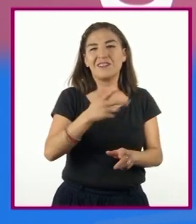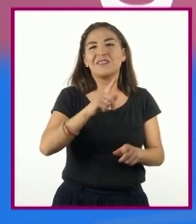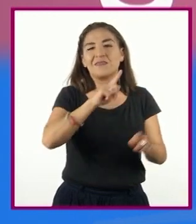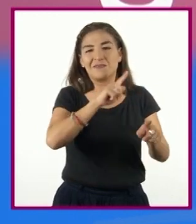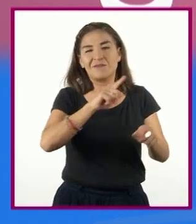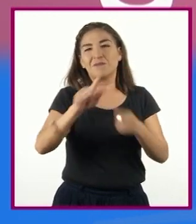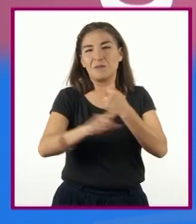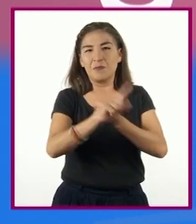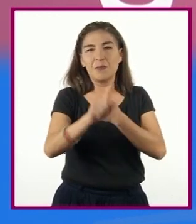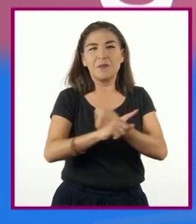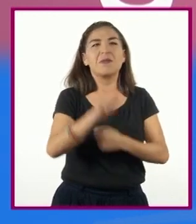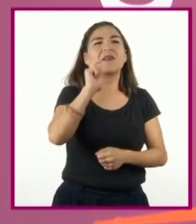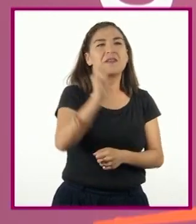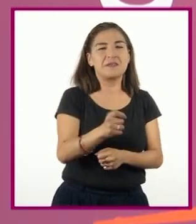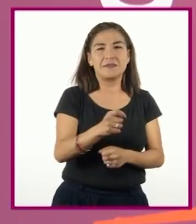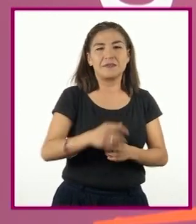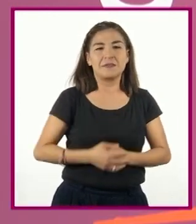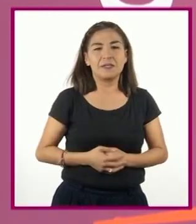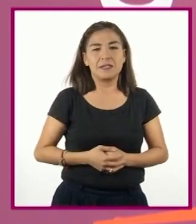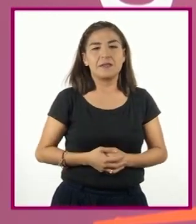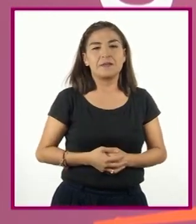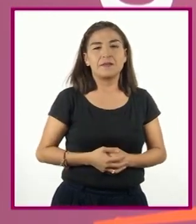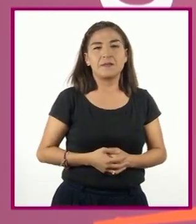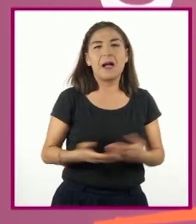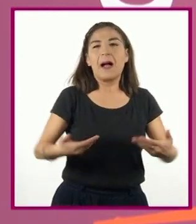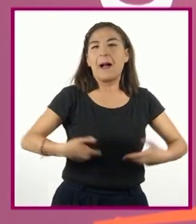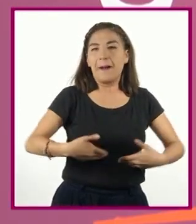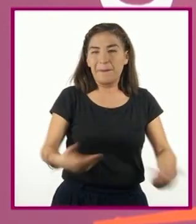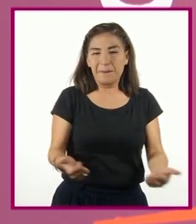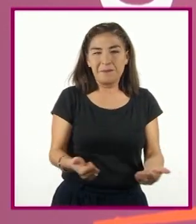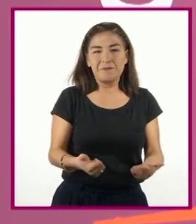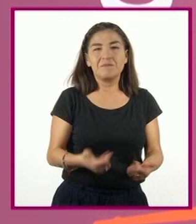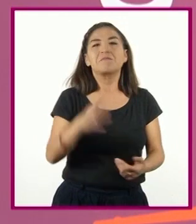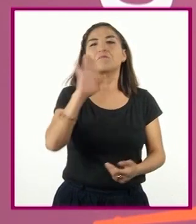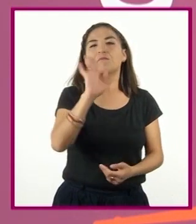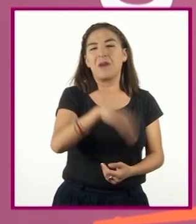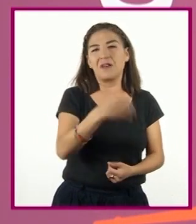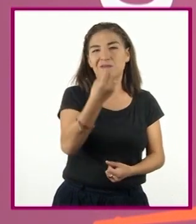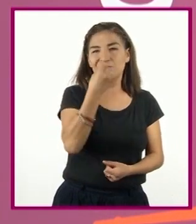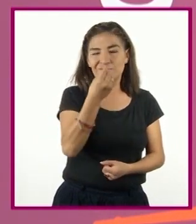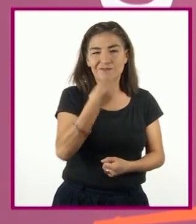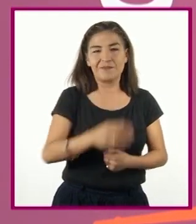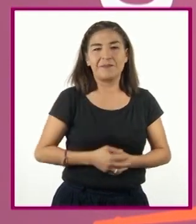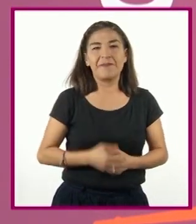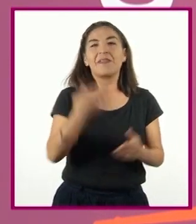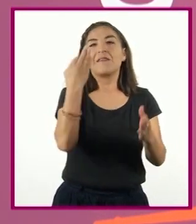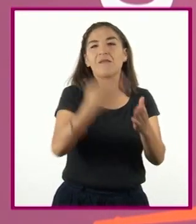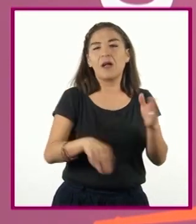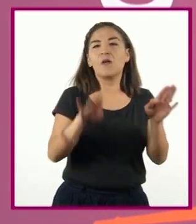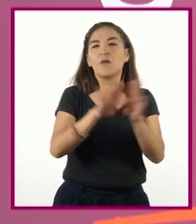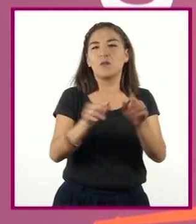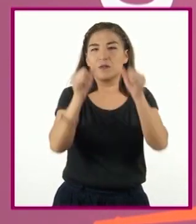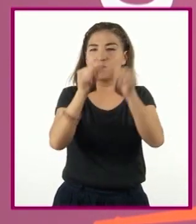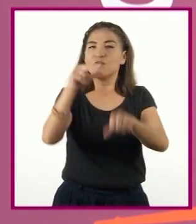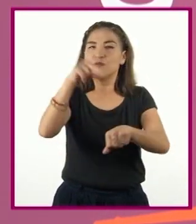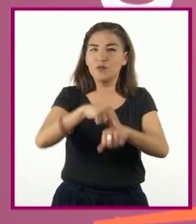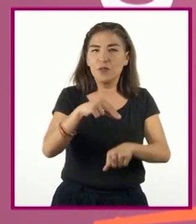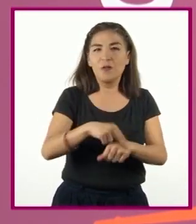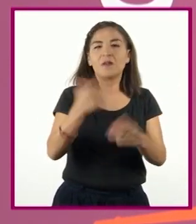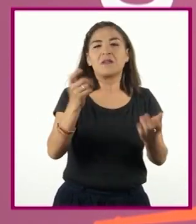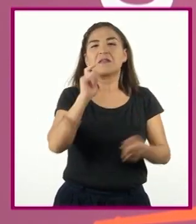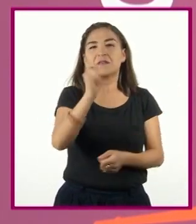que entre los problemas que se enfrentan están el hambre y la mala alimentación, la falta de servicios, las